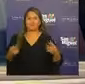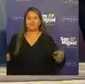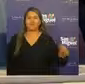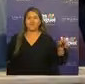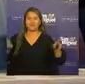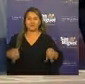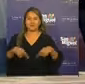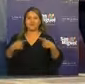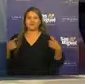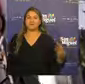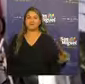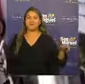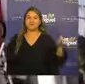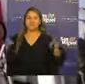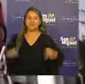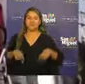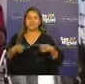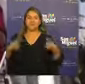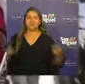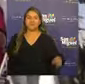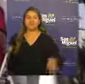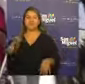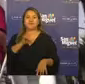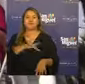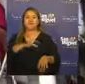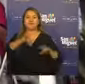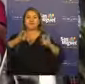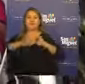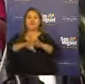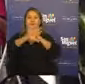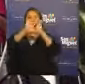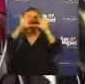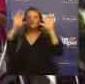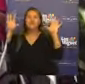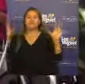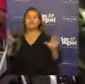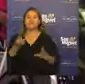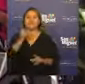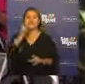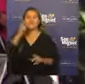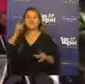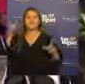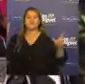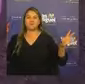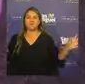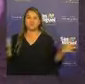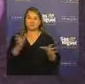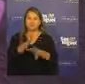Thank you.